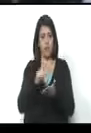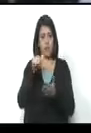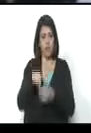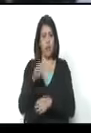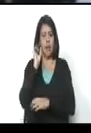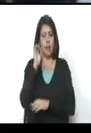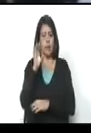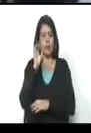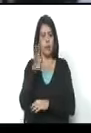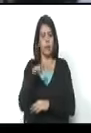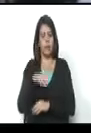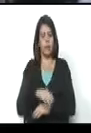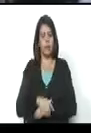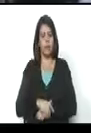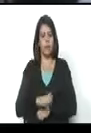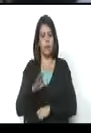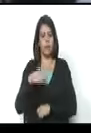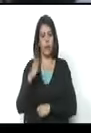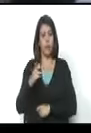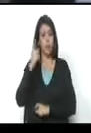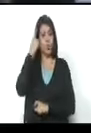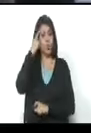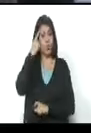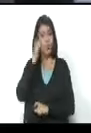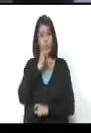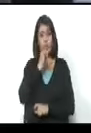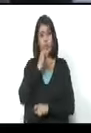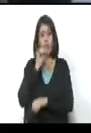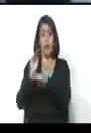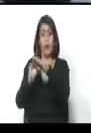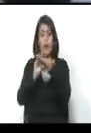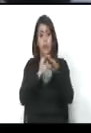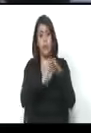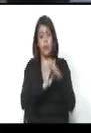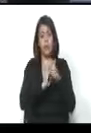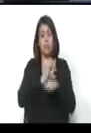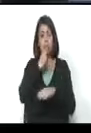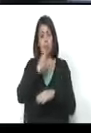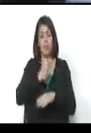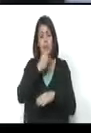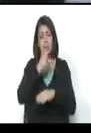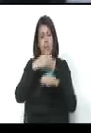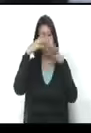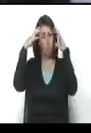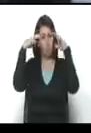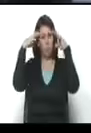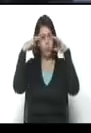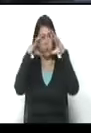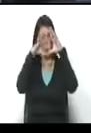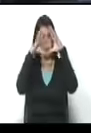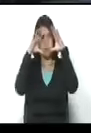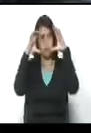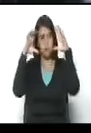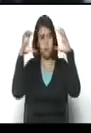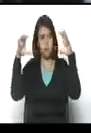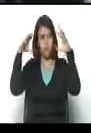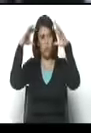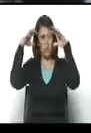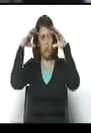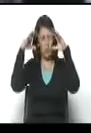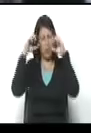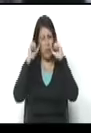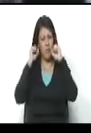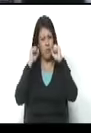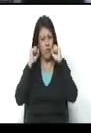asamblea cuando supimos la noticia. Una tarde lluviosa, una lluvia